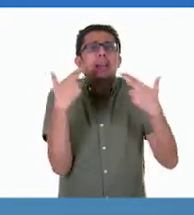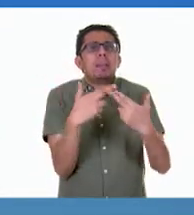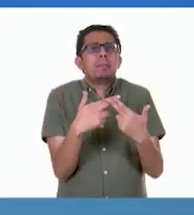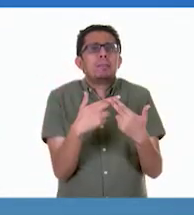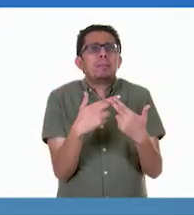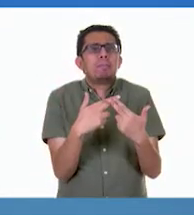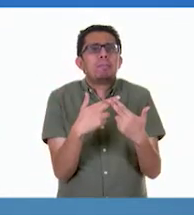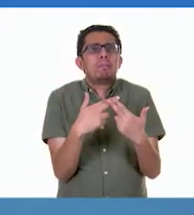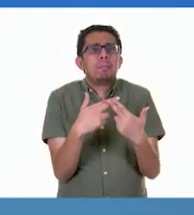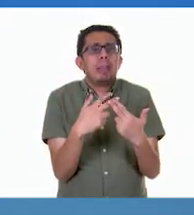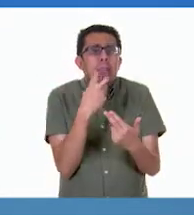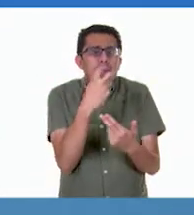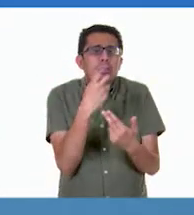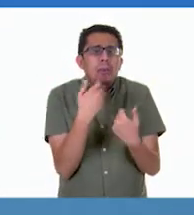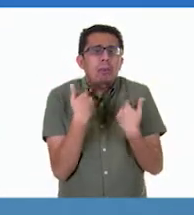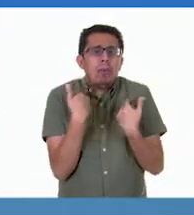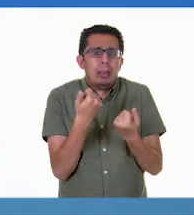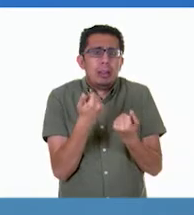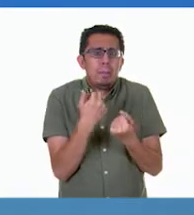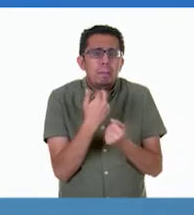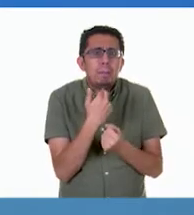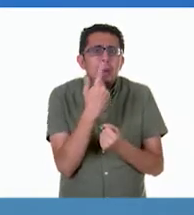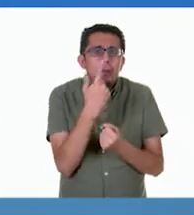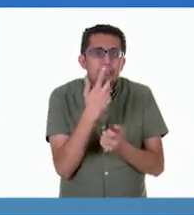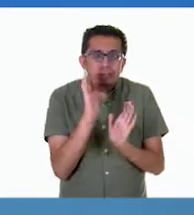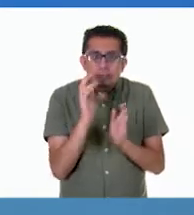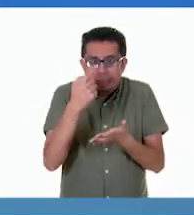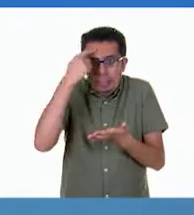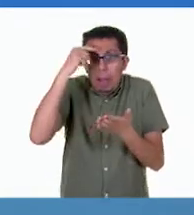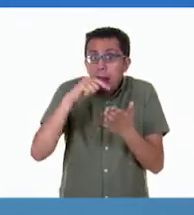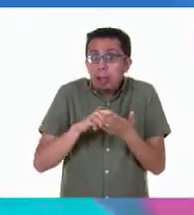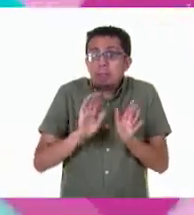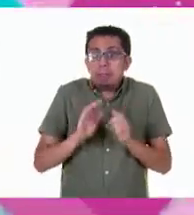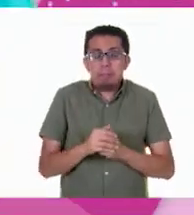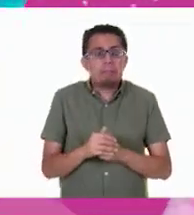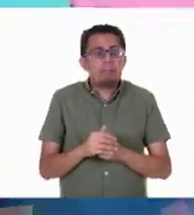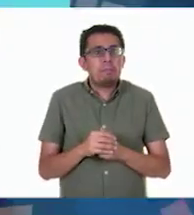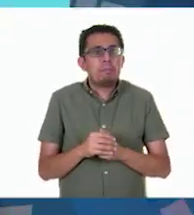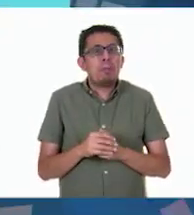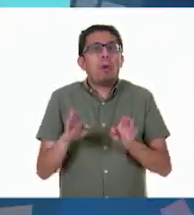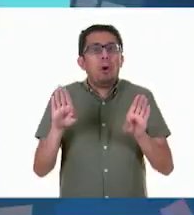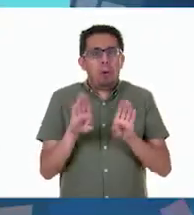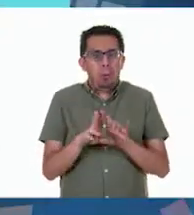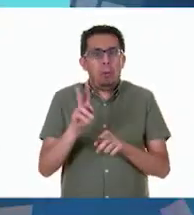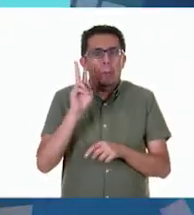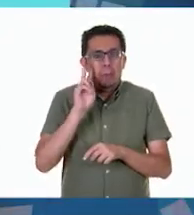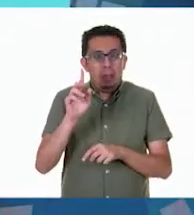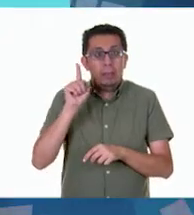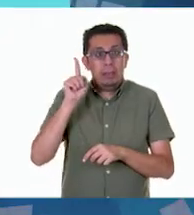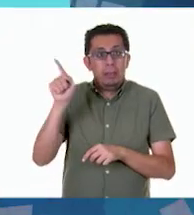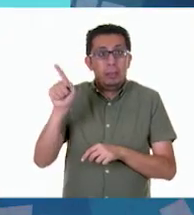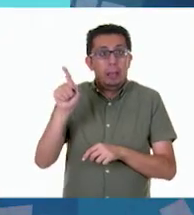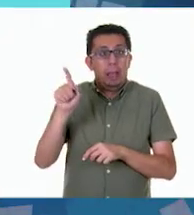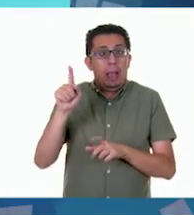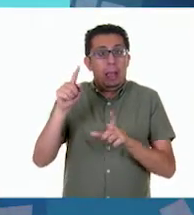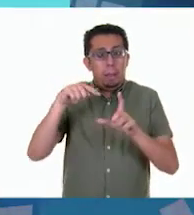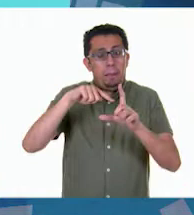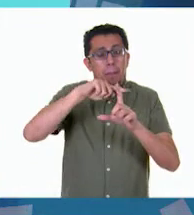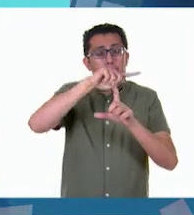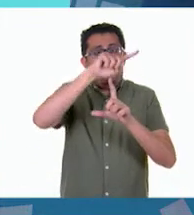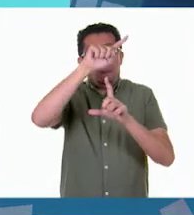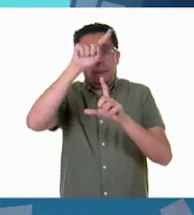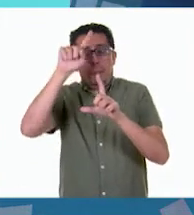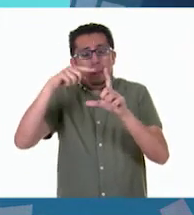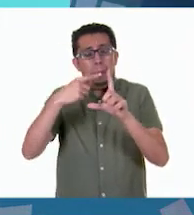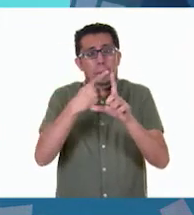así lo vamos a comprender más fácil. Bueno, pienso yo. Como ven, tenemos ahí la vuelta completa representada